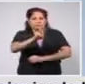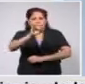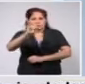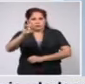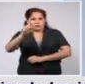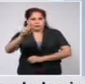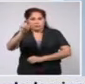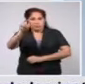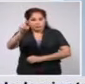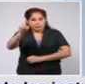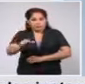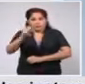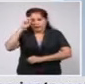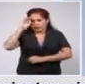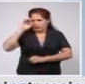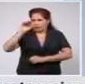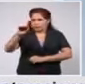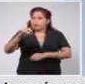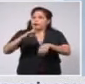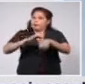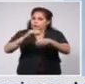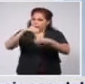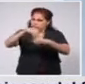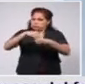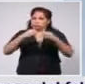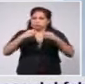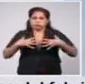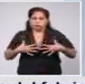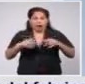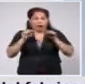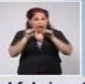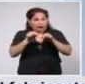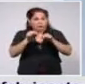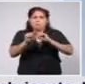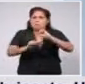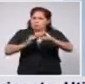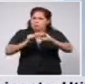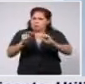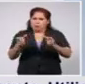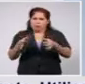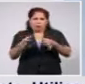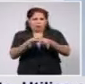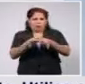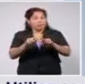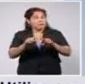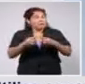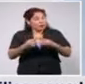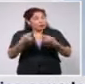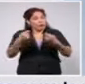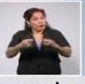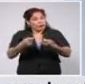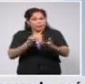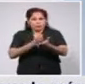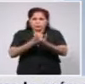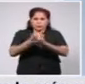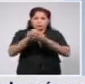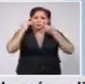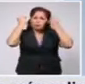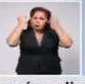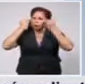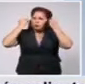3.361 activos, cifra que ha ido disminuyendo, pero que de todas formas tenemos que